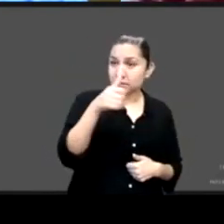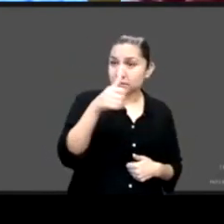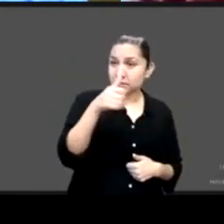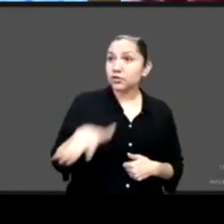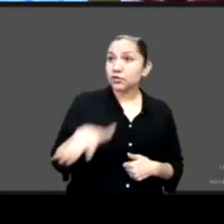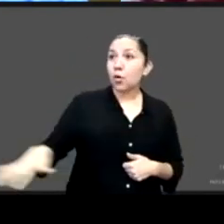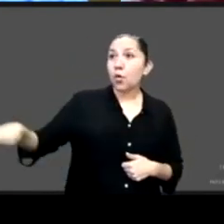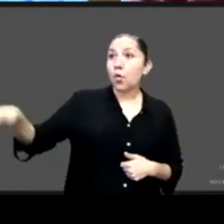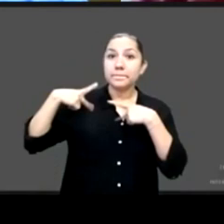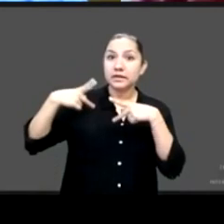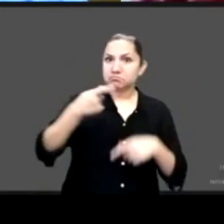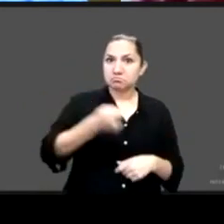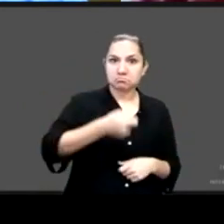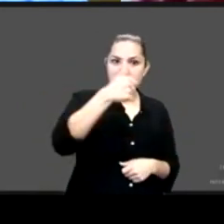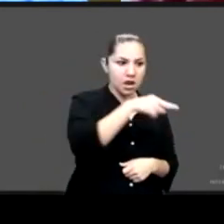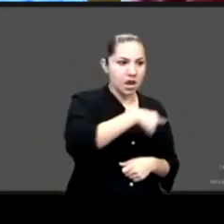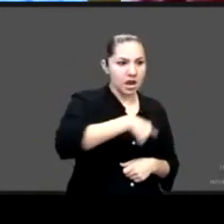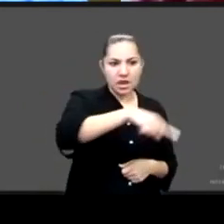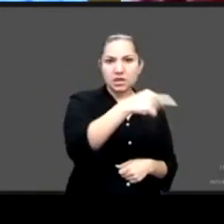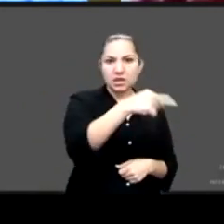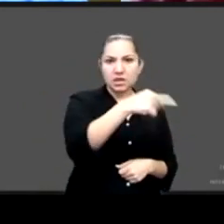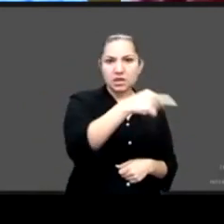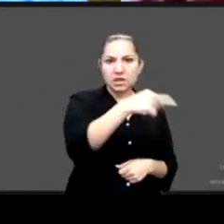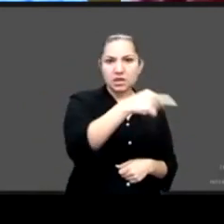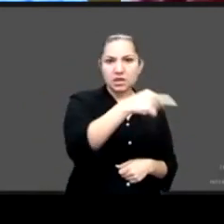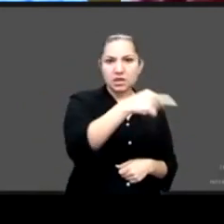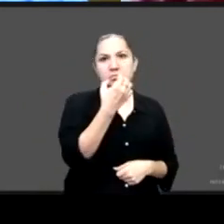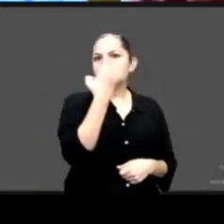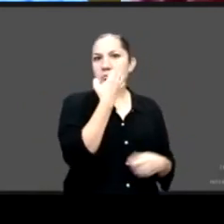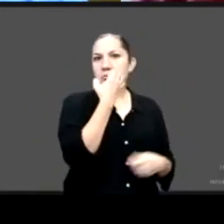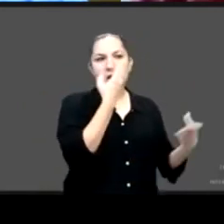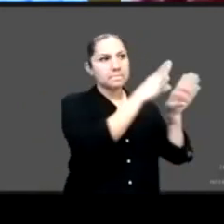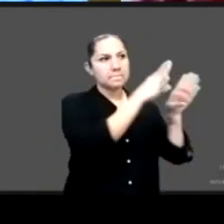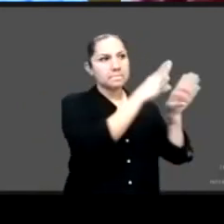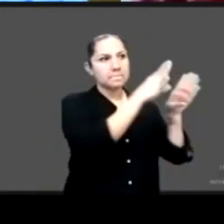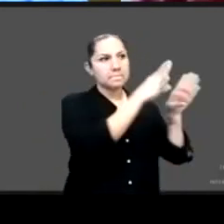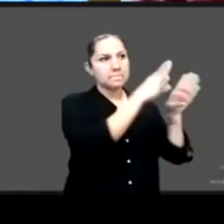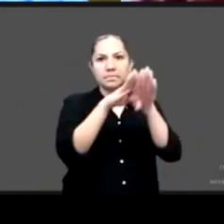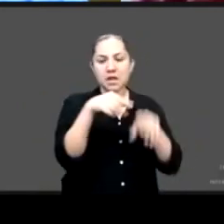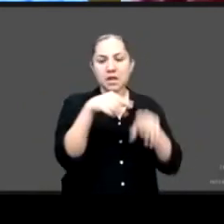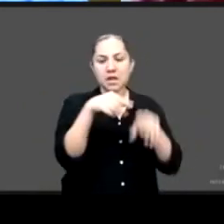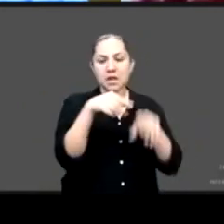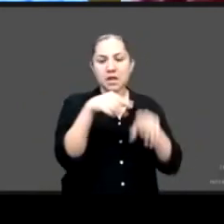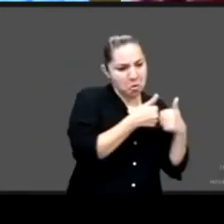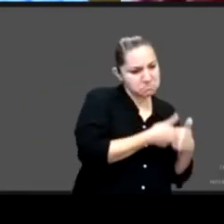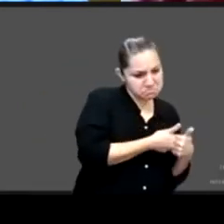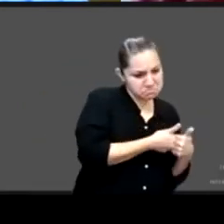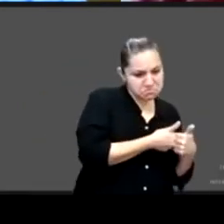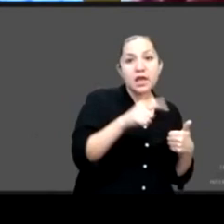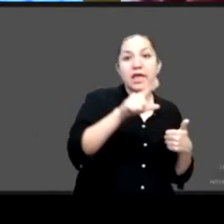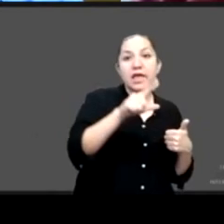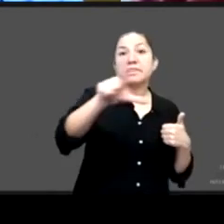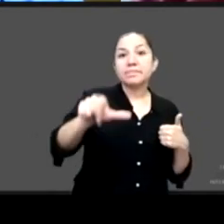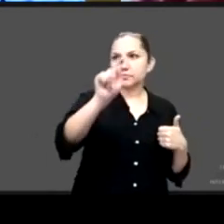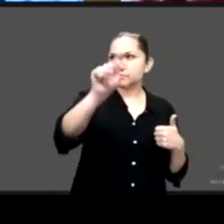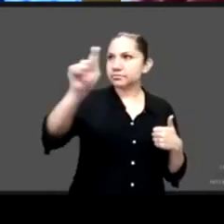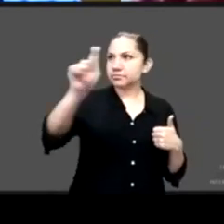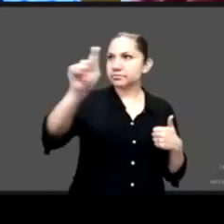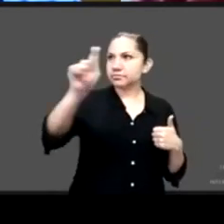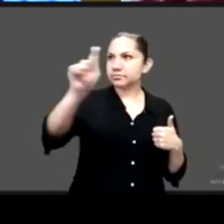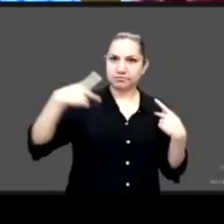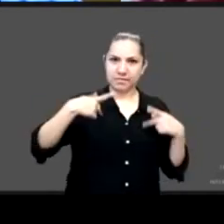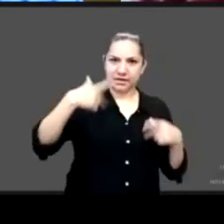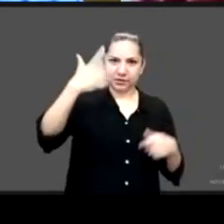población en general a recluirse en casa. Y desde ese momento nosotros empezamos a pensar en